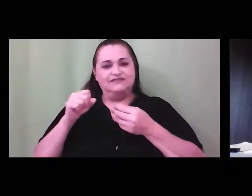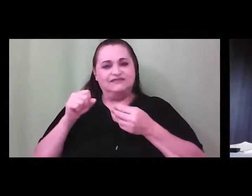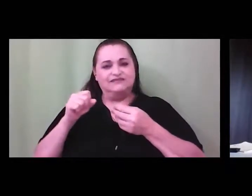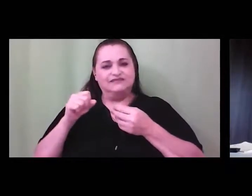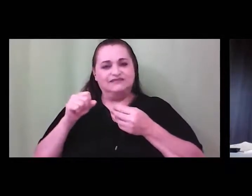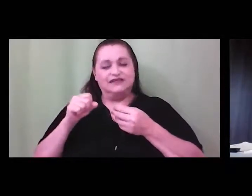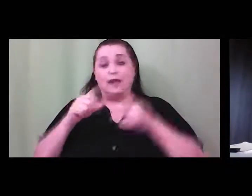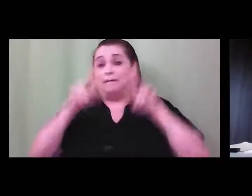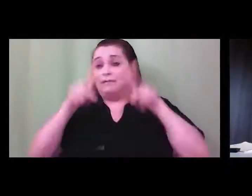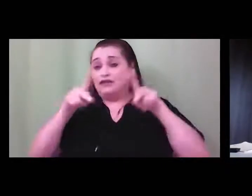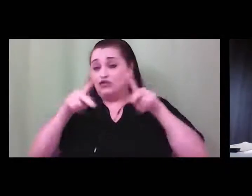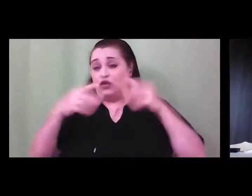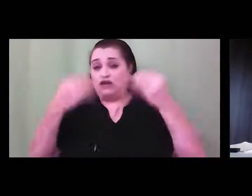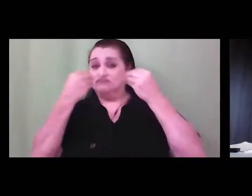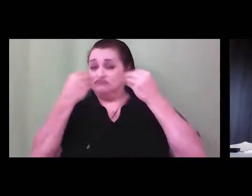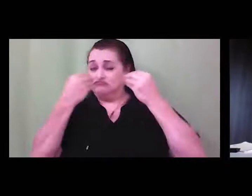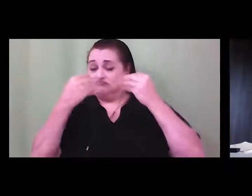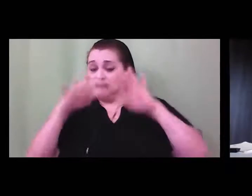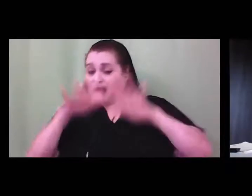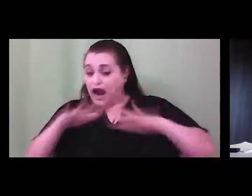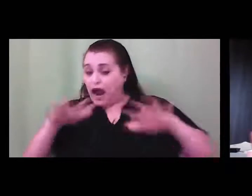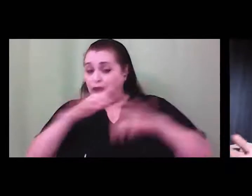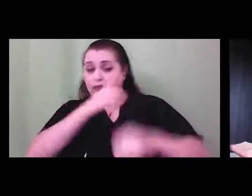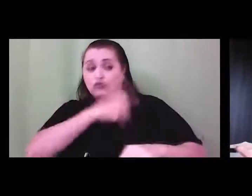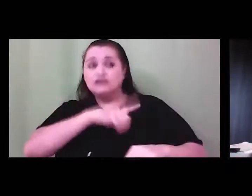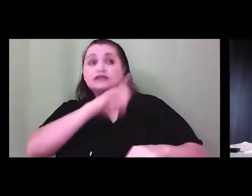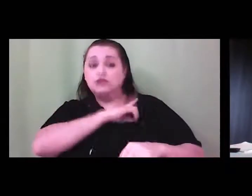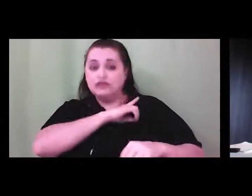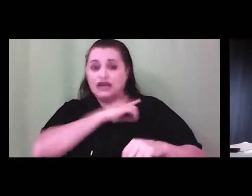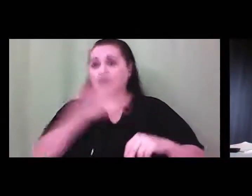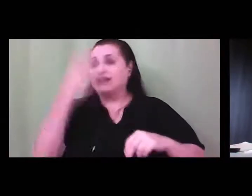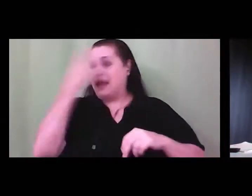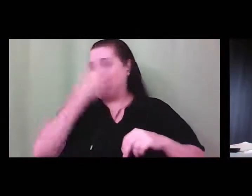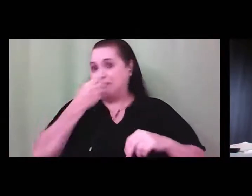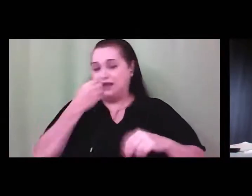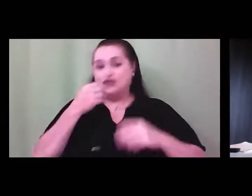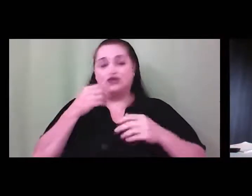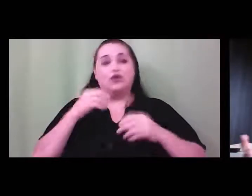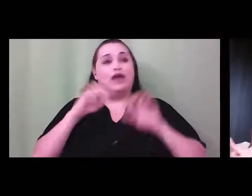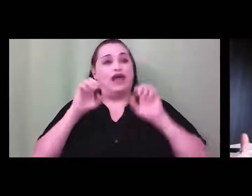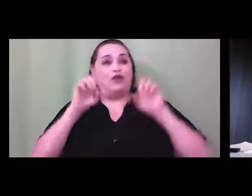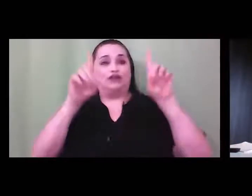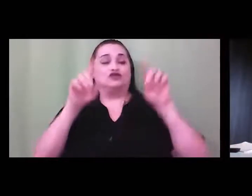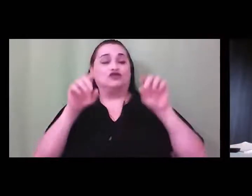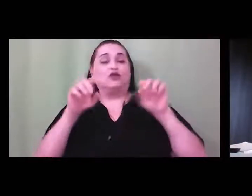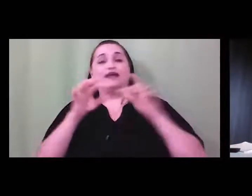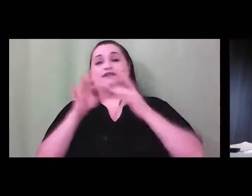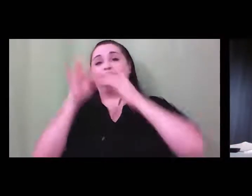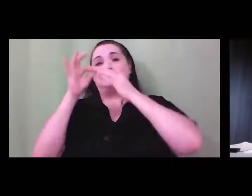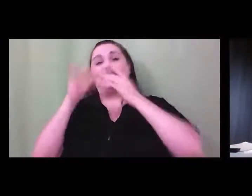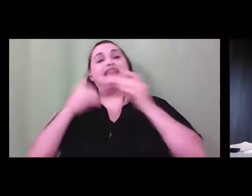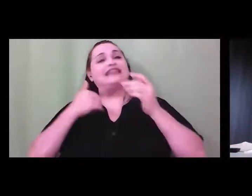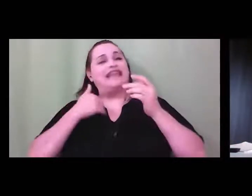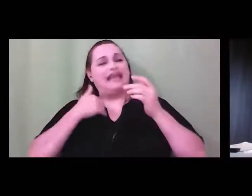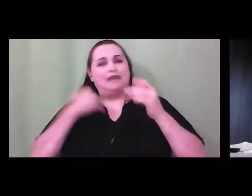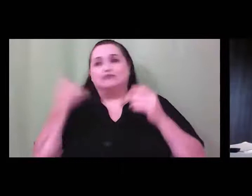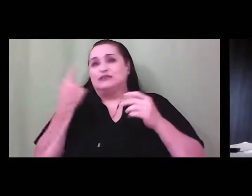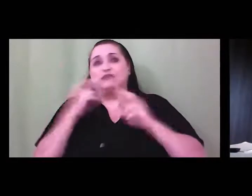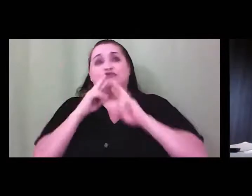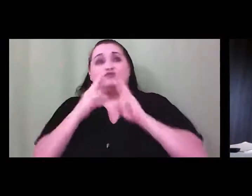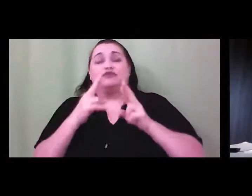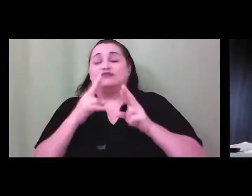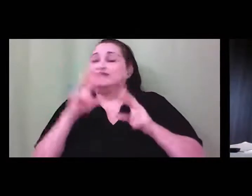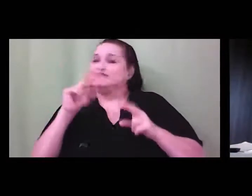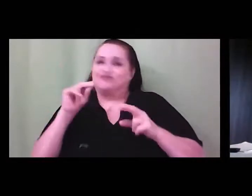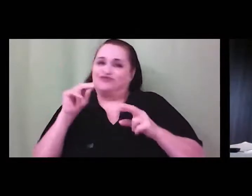nos formamos en un campo disciplinar tan bello como es la educación especial, tenemos siempre las respuestas, y